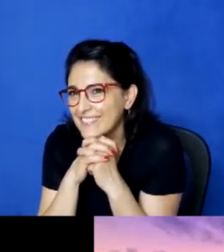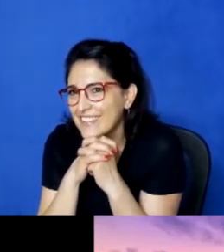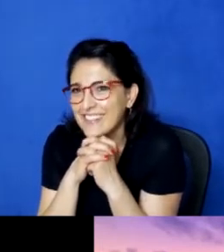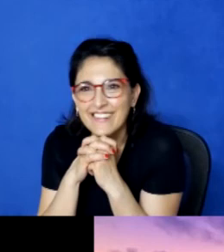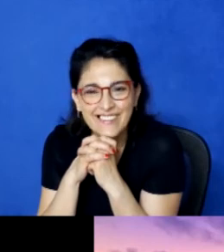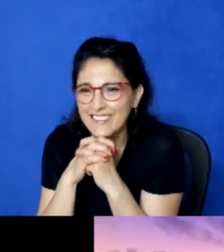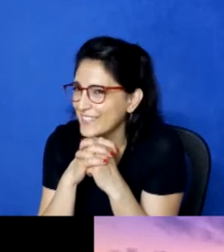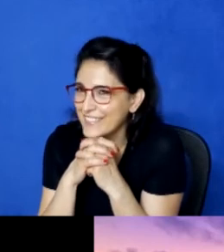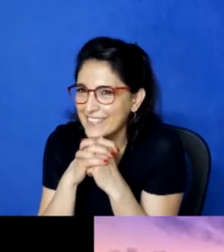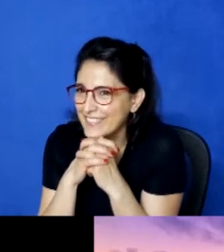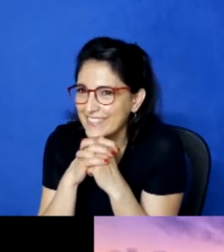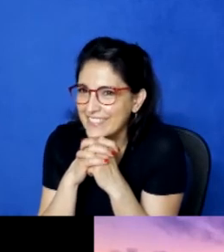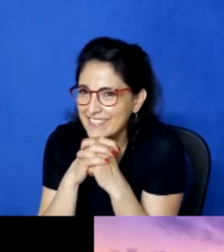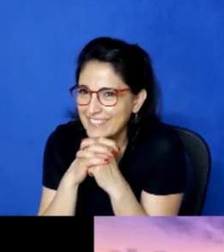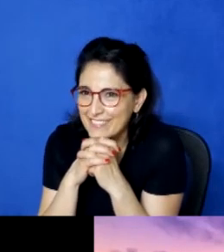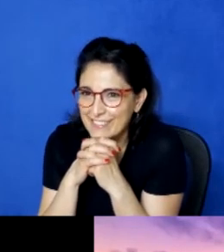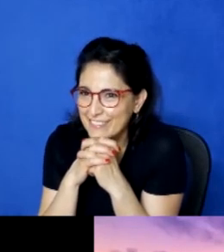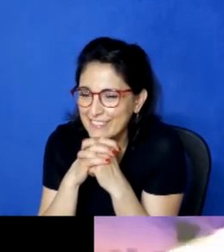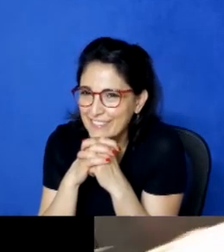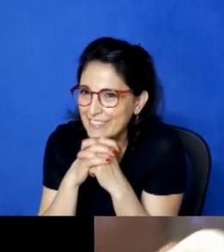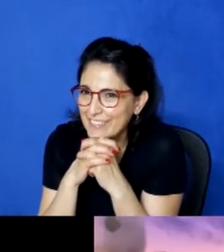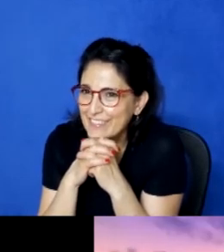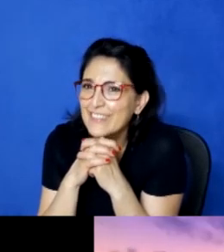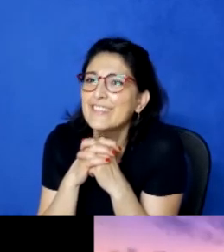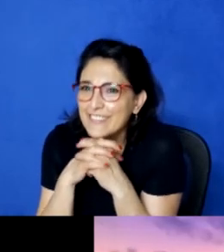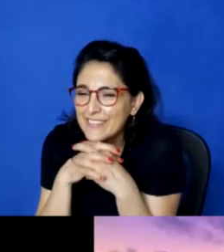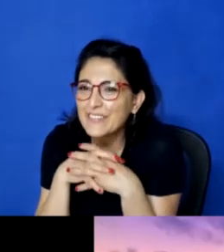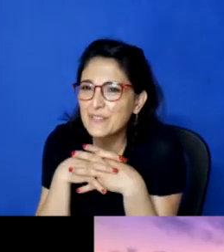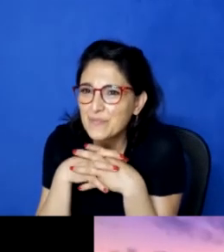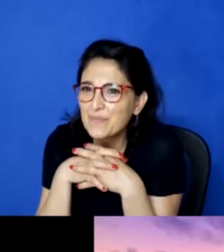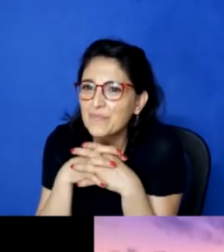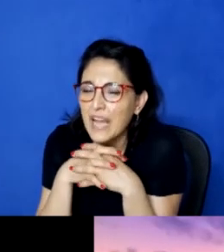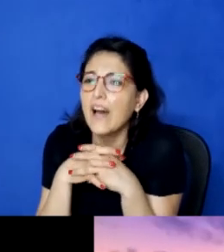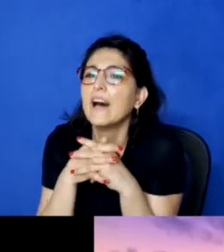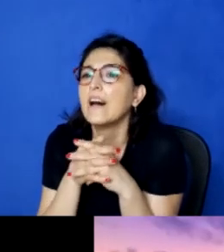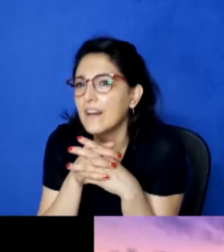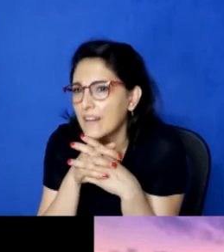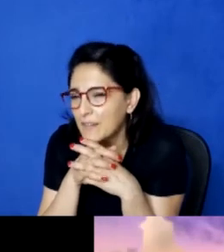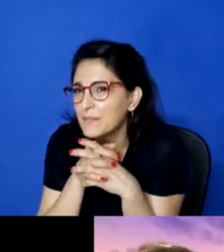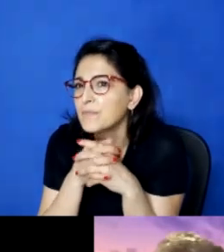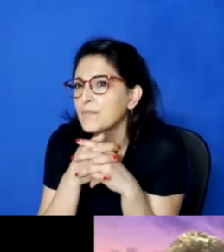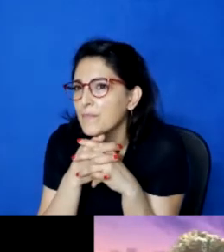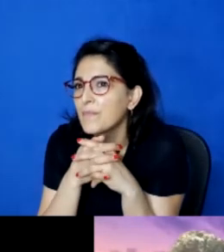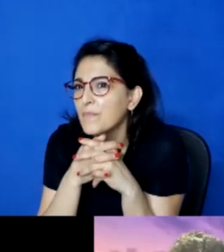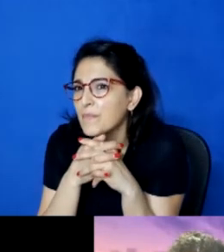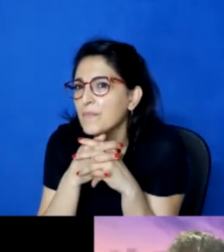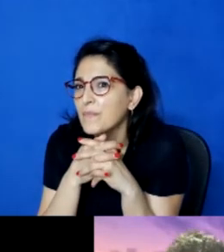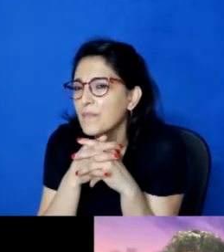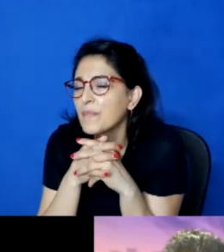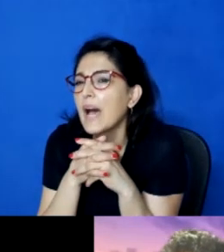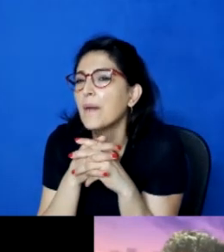prefiero decir que no. Son panaderos que hacen pastelería. Y no sale como tiene que